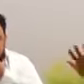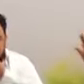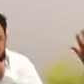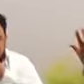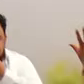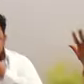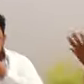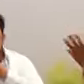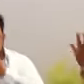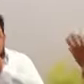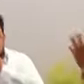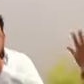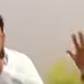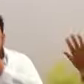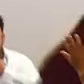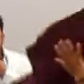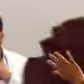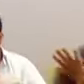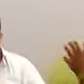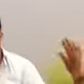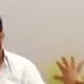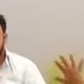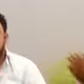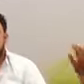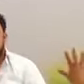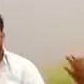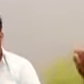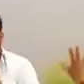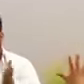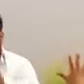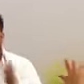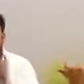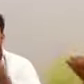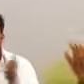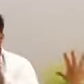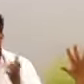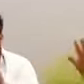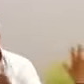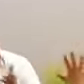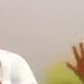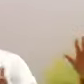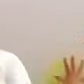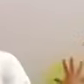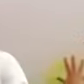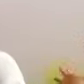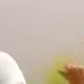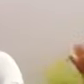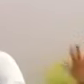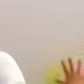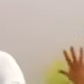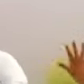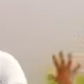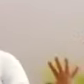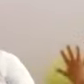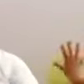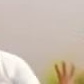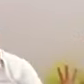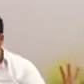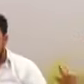supuesto. Todos los 5 votos por Morena. Los que quieran por el verde, pero los